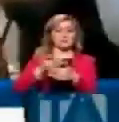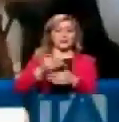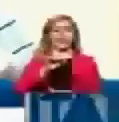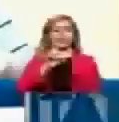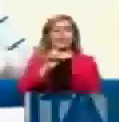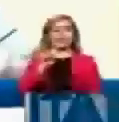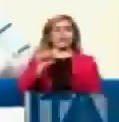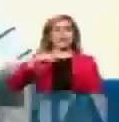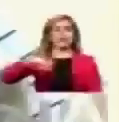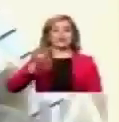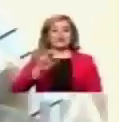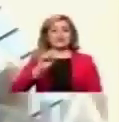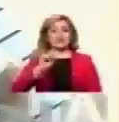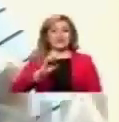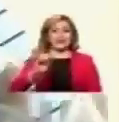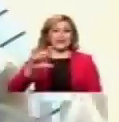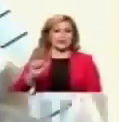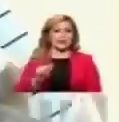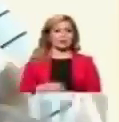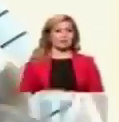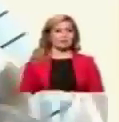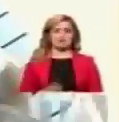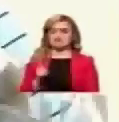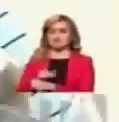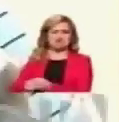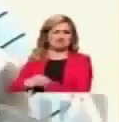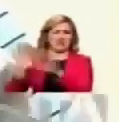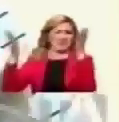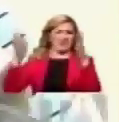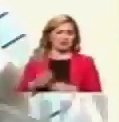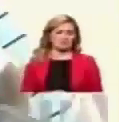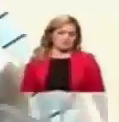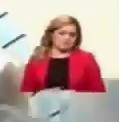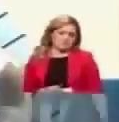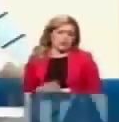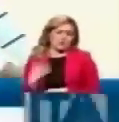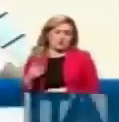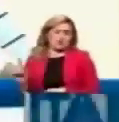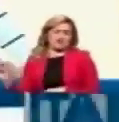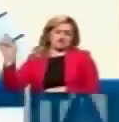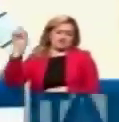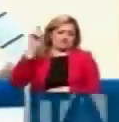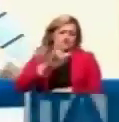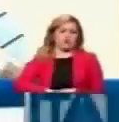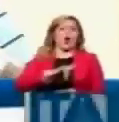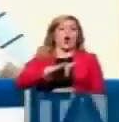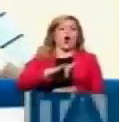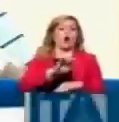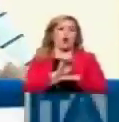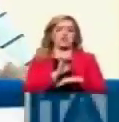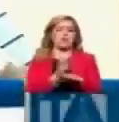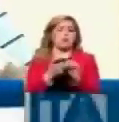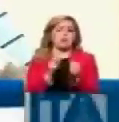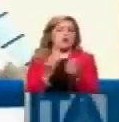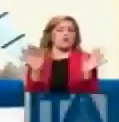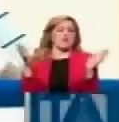Saquicela. Las medidas cautelares quedan sin efecto inmediatamente. Es decir, ella puede regresar sin tener ningún